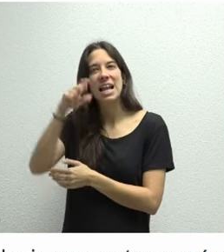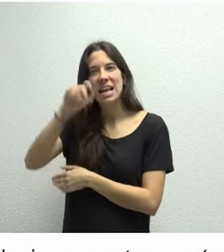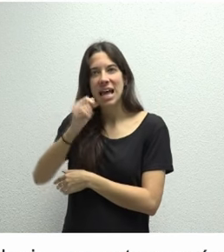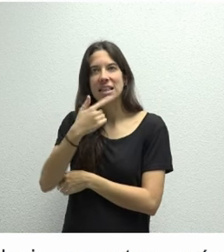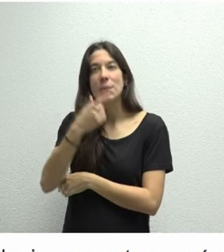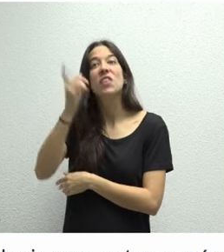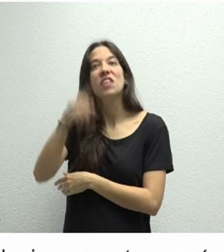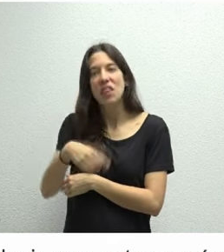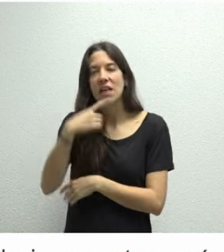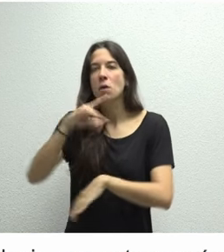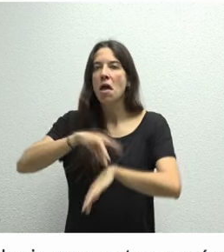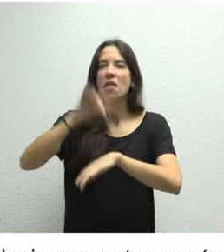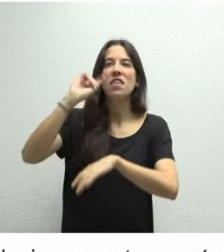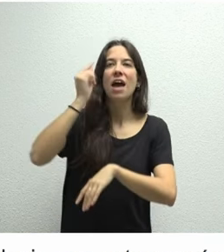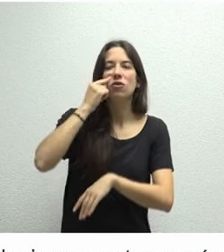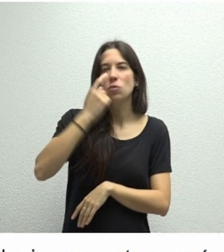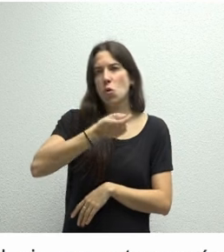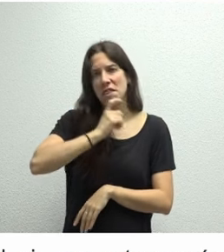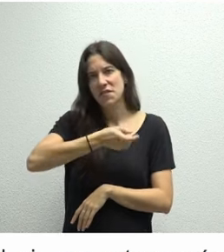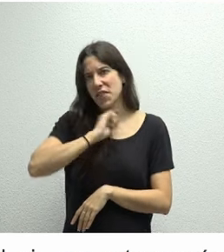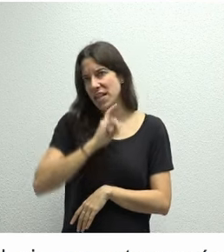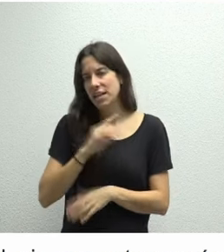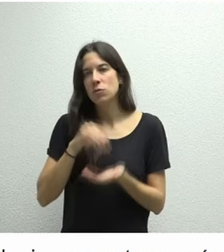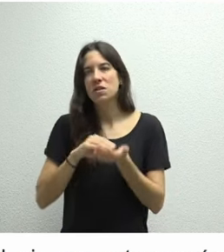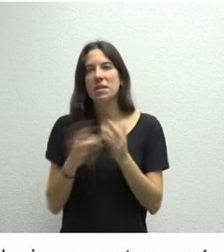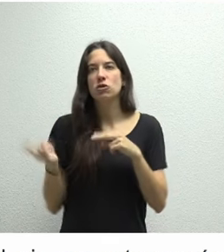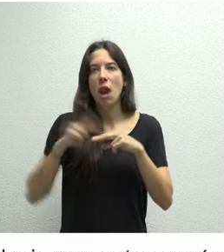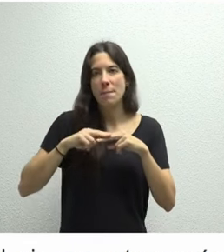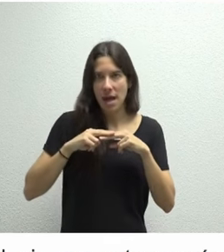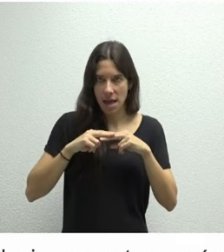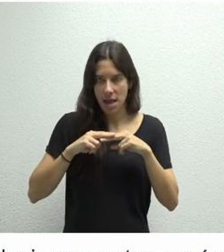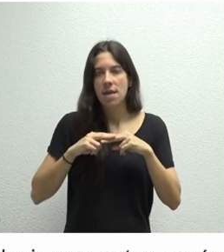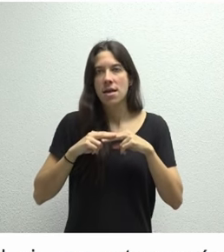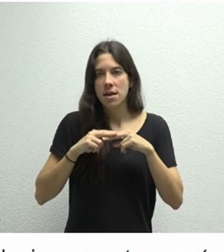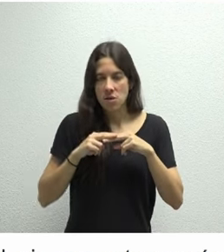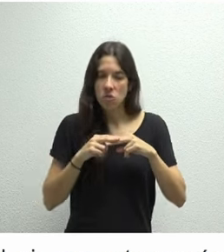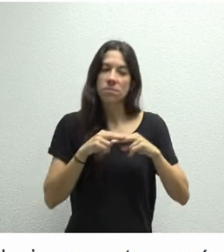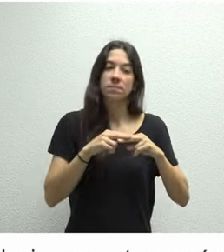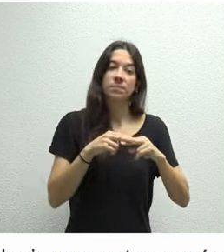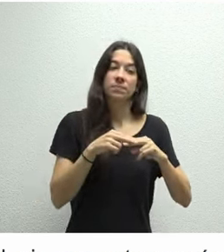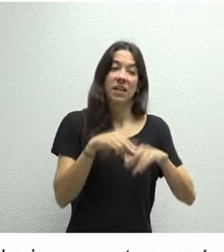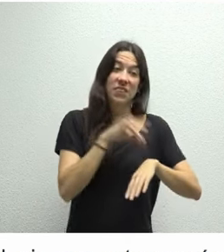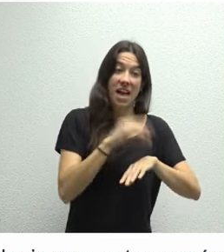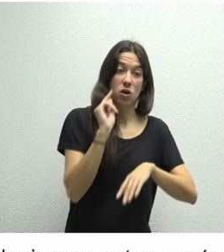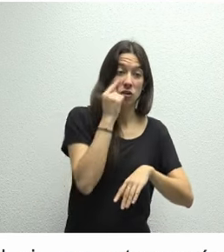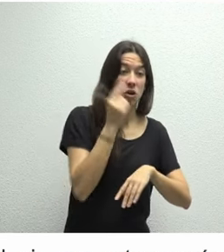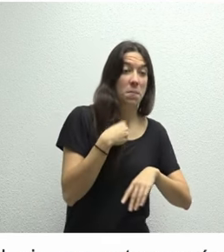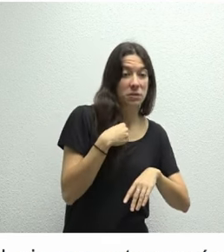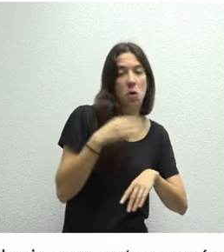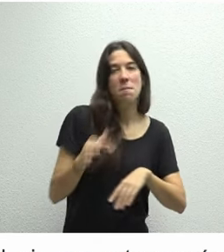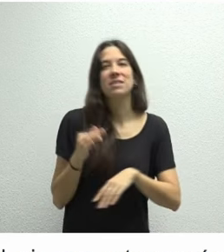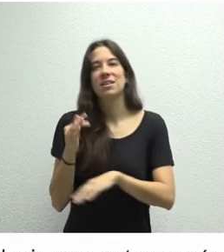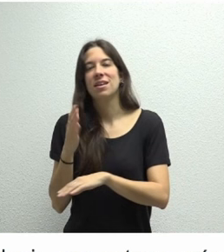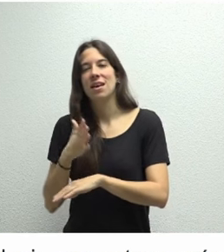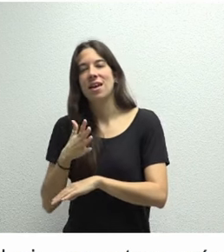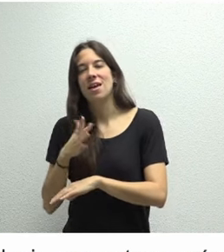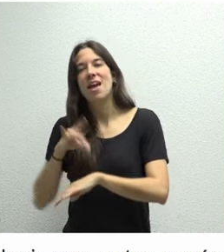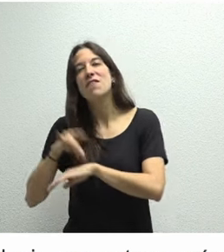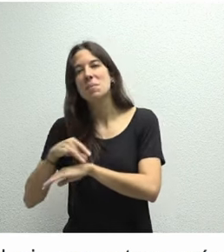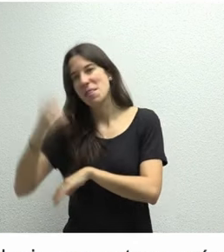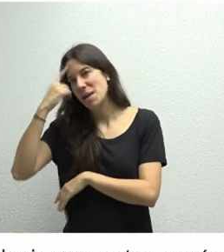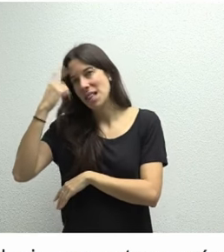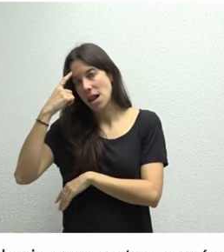poderlo diagnosticar y se solapa eh con la enfermedad mental el diagnóstico hay que hay que